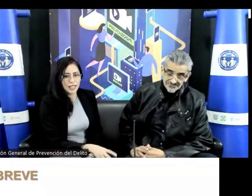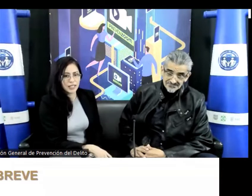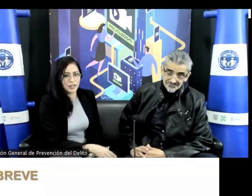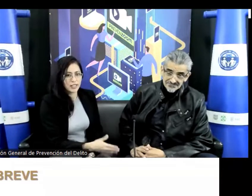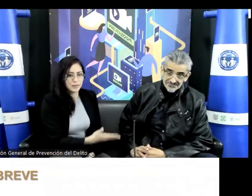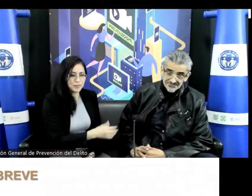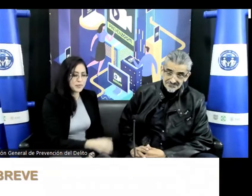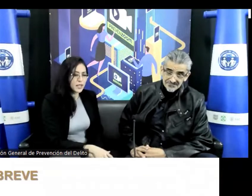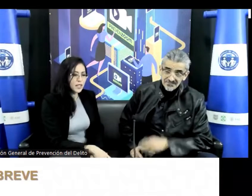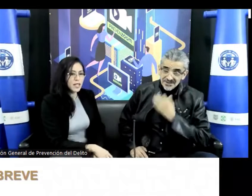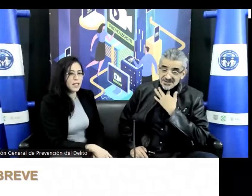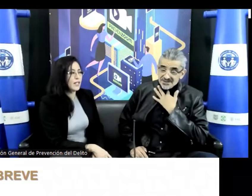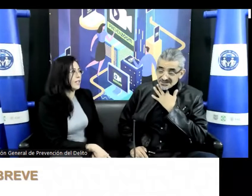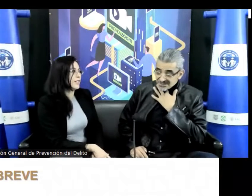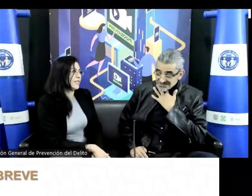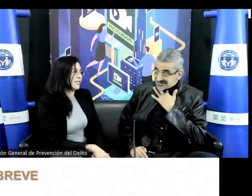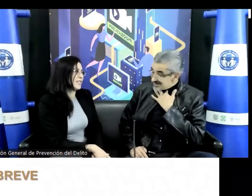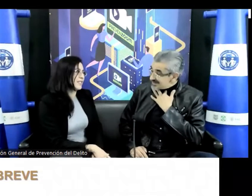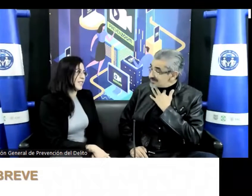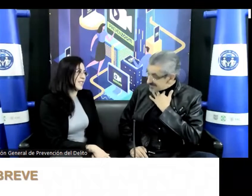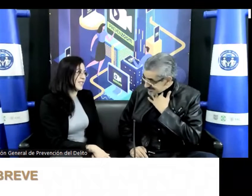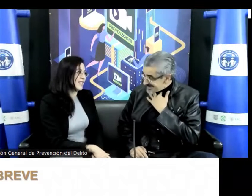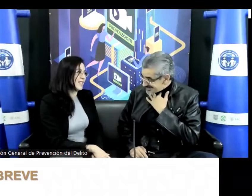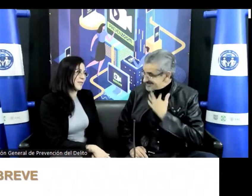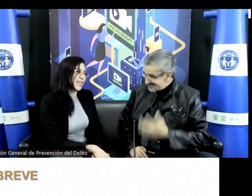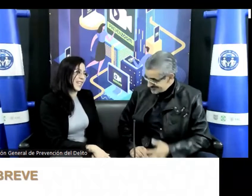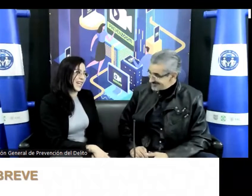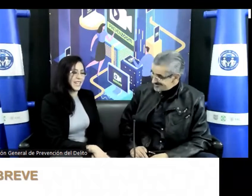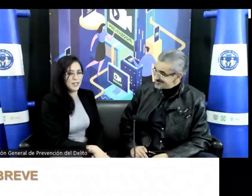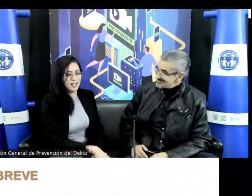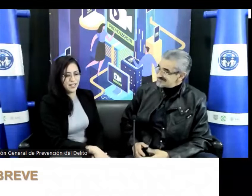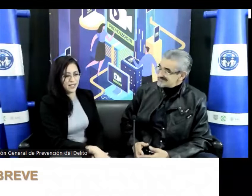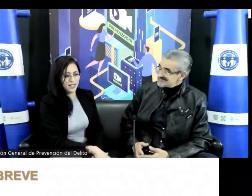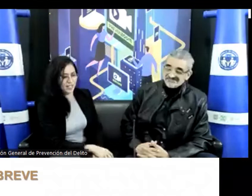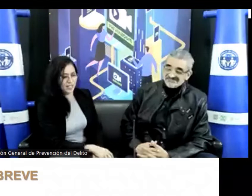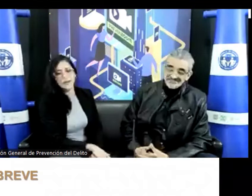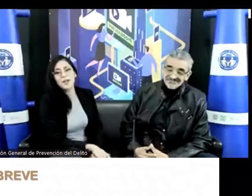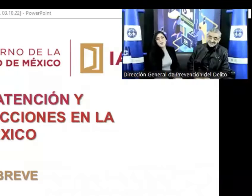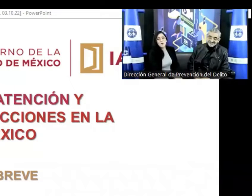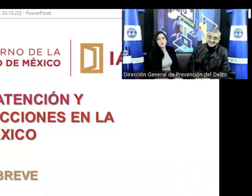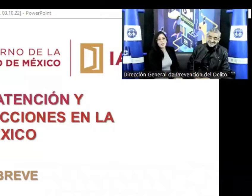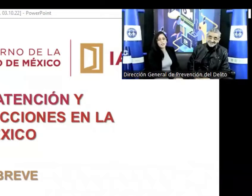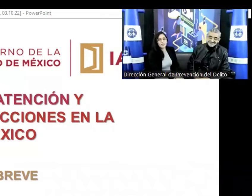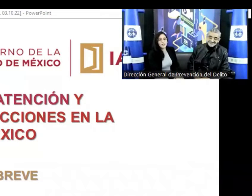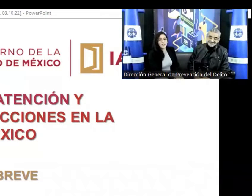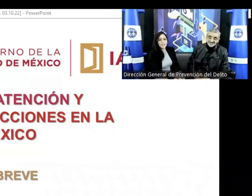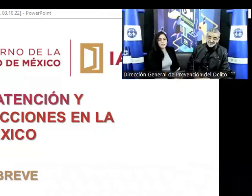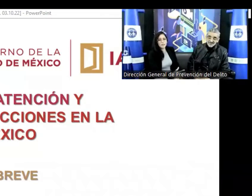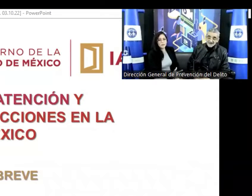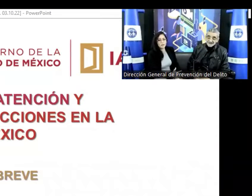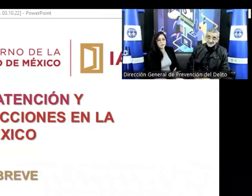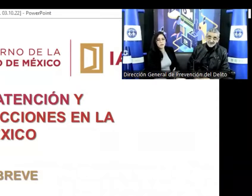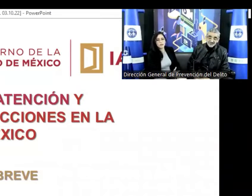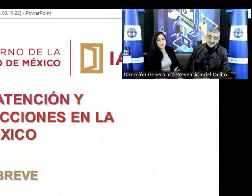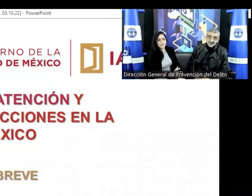especialista en adicciones. Gracias, Cintia. Buenos días. Buen día, Alberto. Pues bueno, hoy les